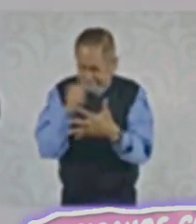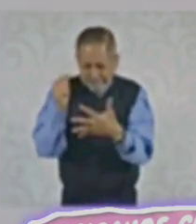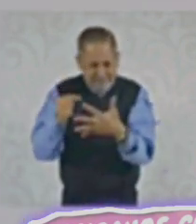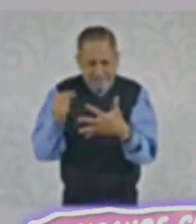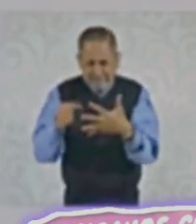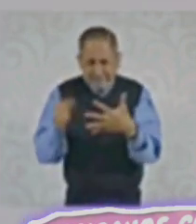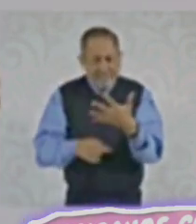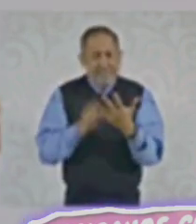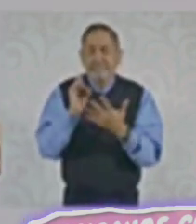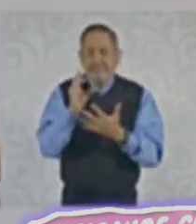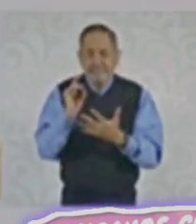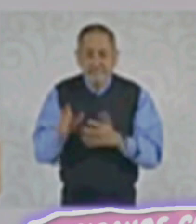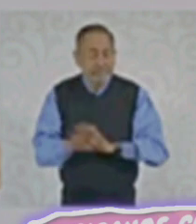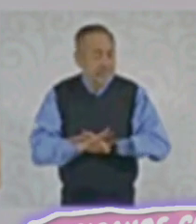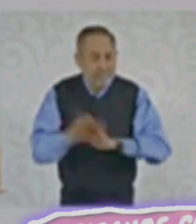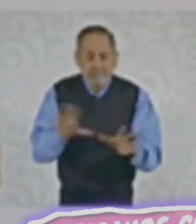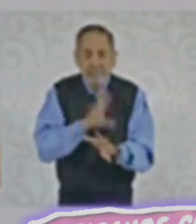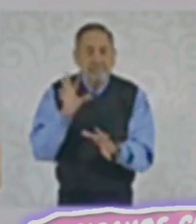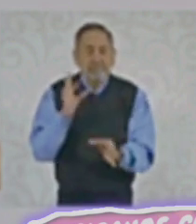se elige